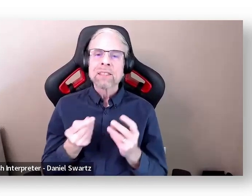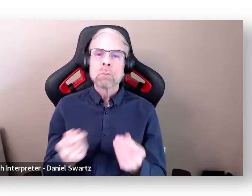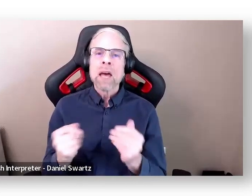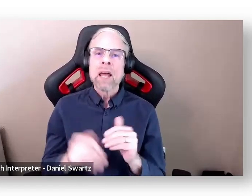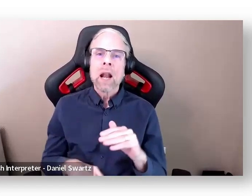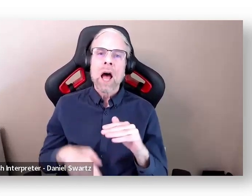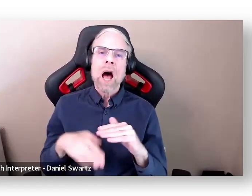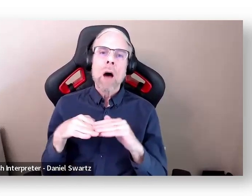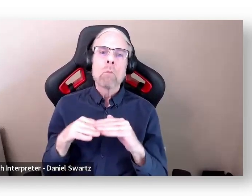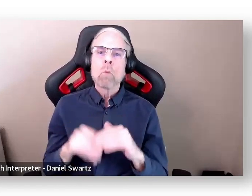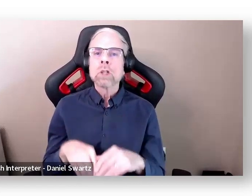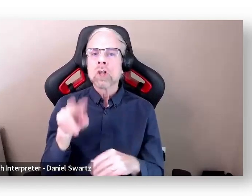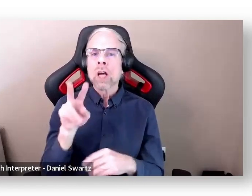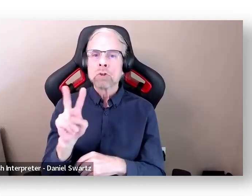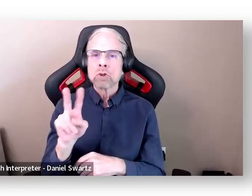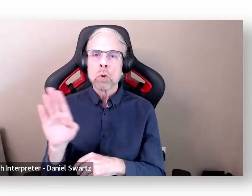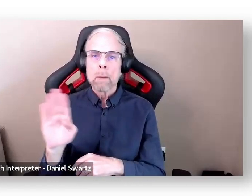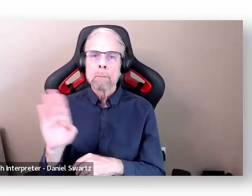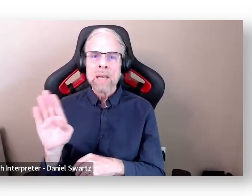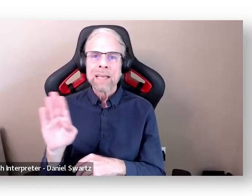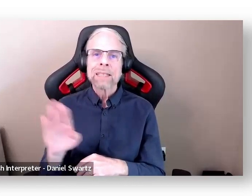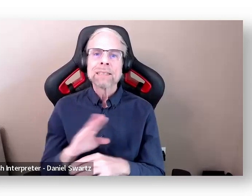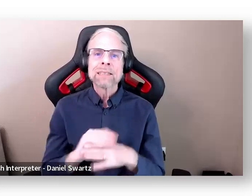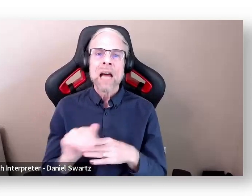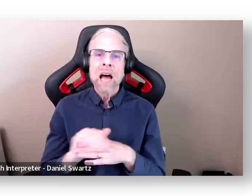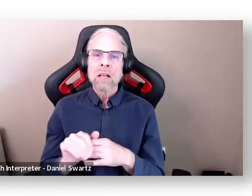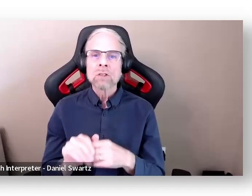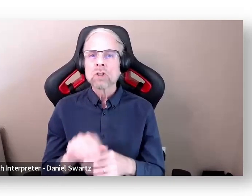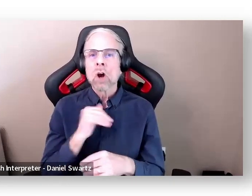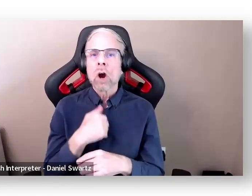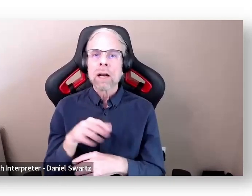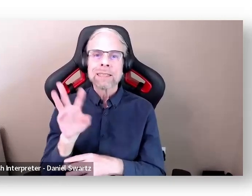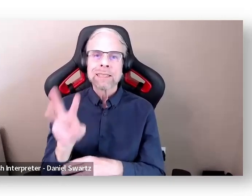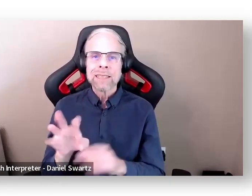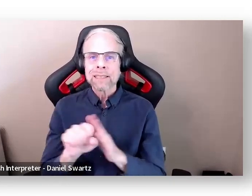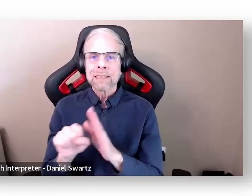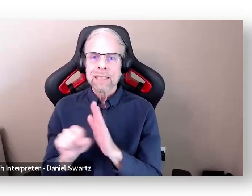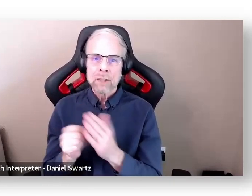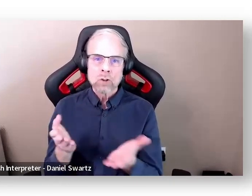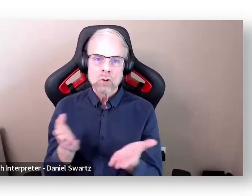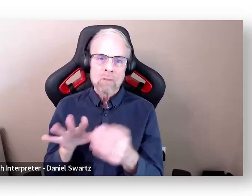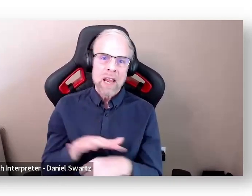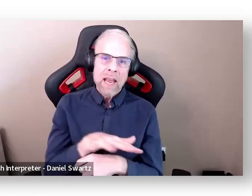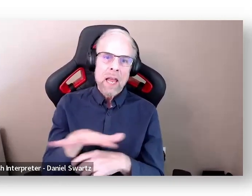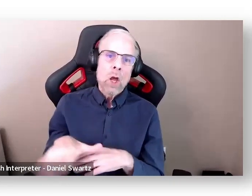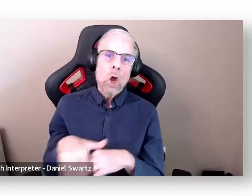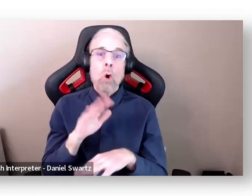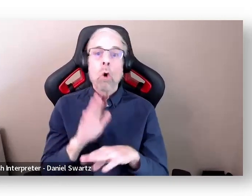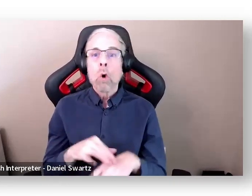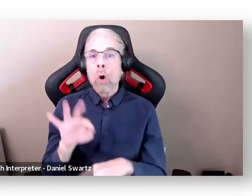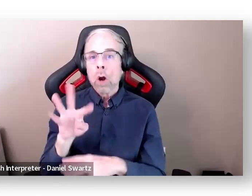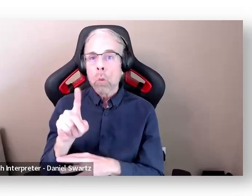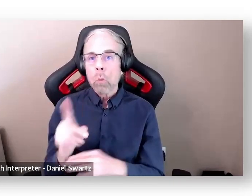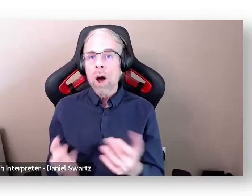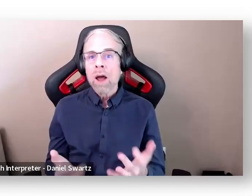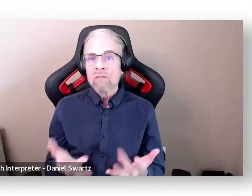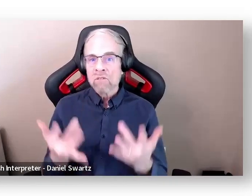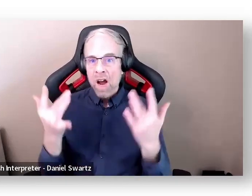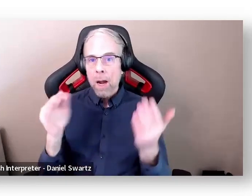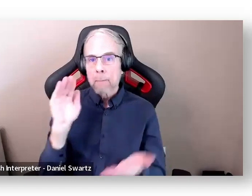últimos años. Y estamos anticipando inversionar